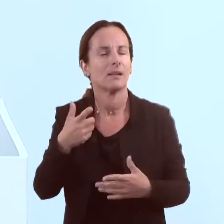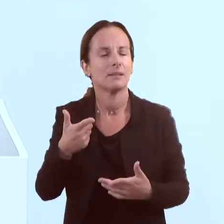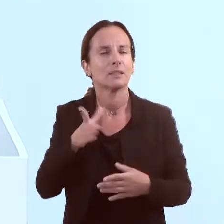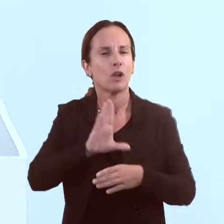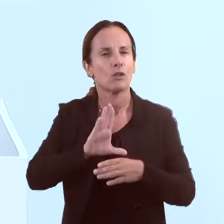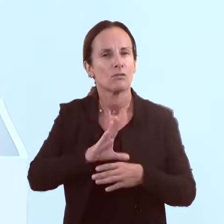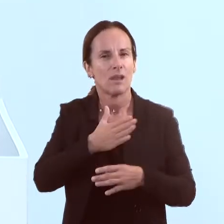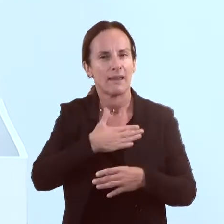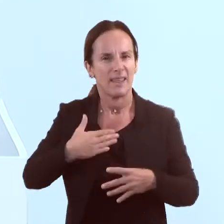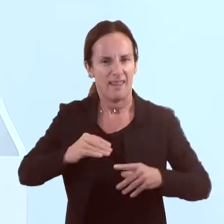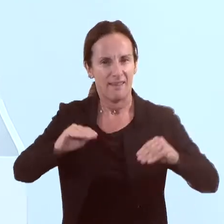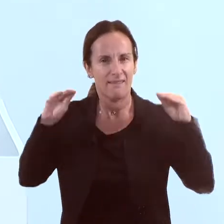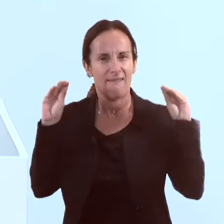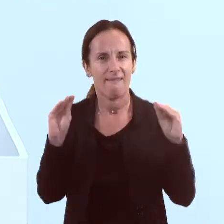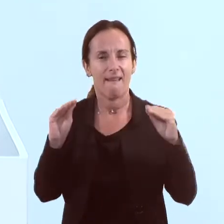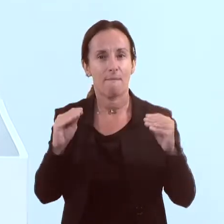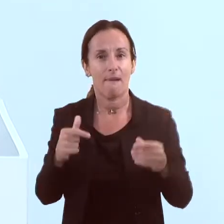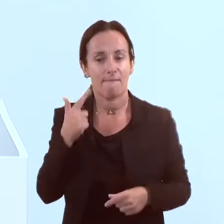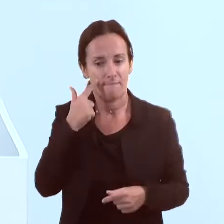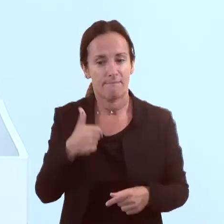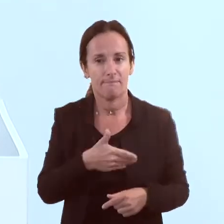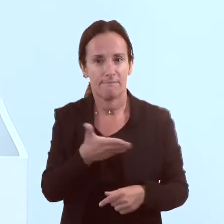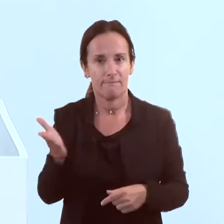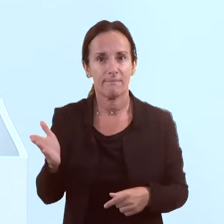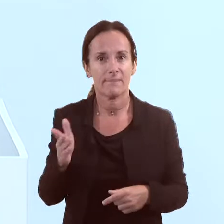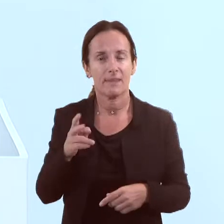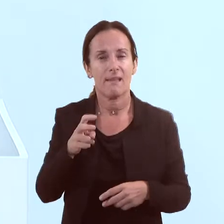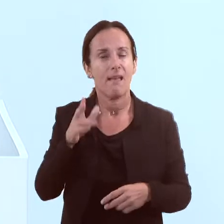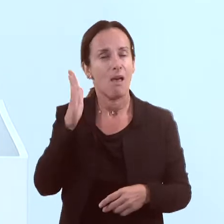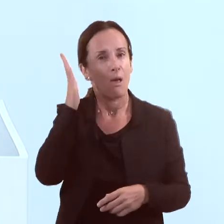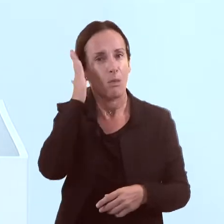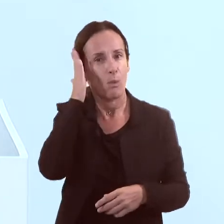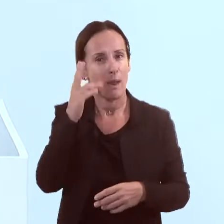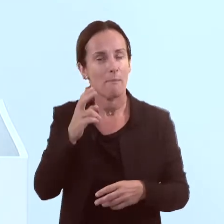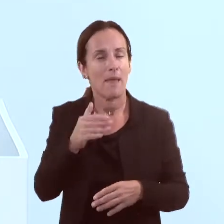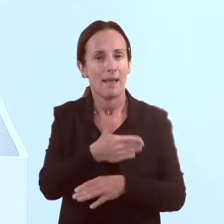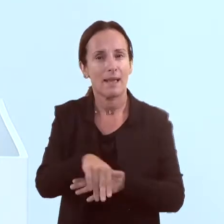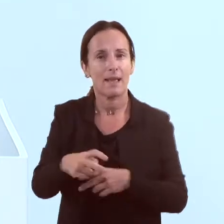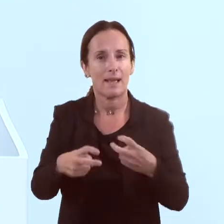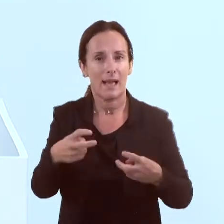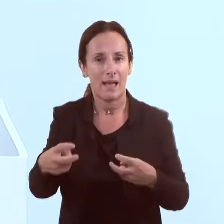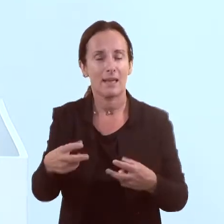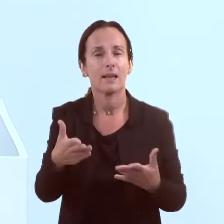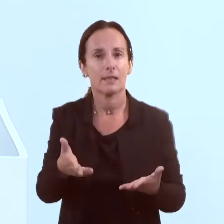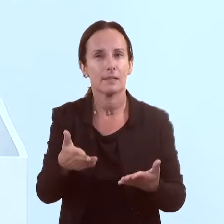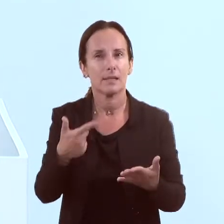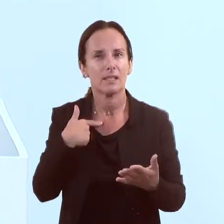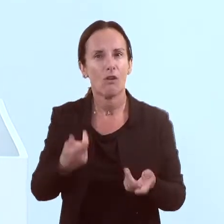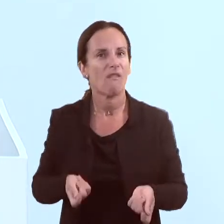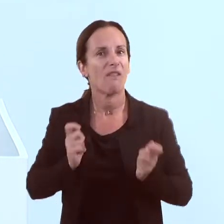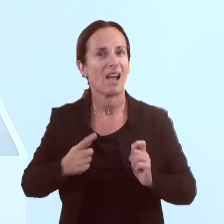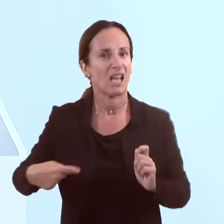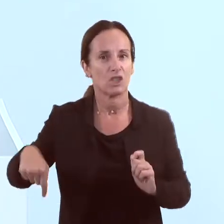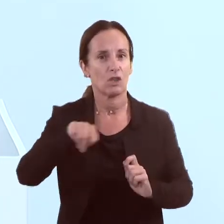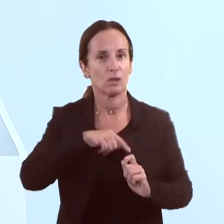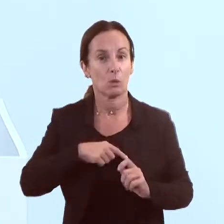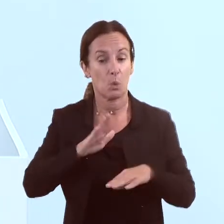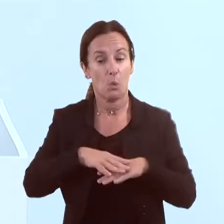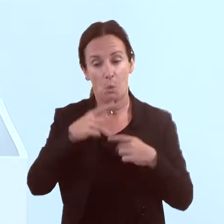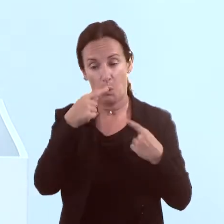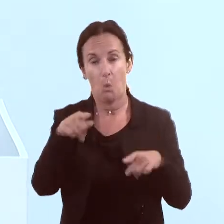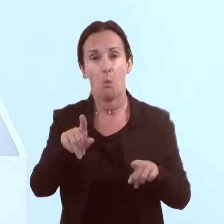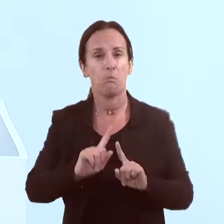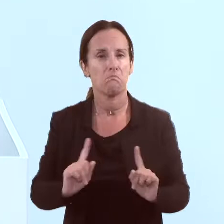la realidad es que es un fracaso común del conjunto de la sociedad, no es un problema de las personas solamente que están en esa situación, sino que al final una sociedad del siglo XXI no